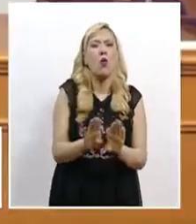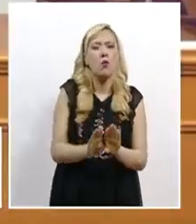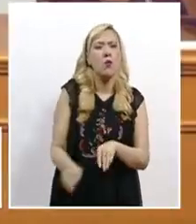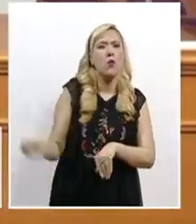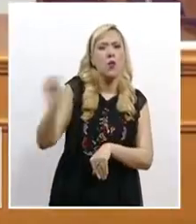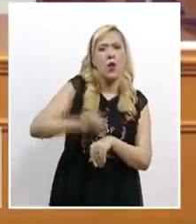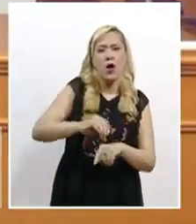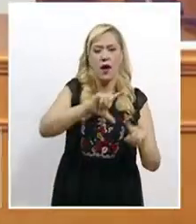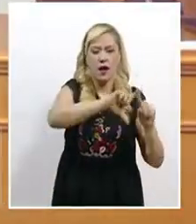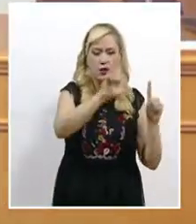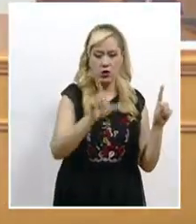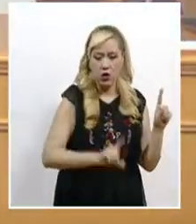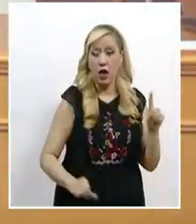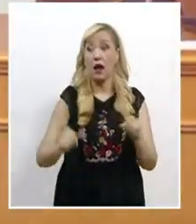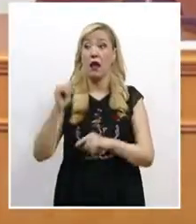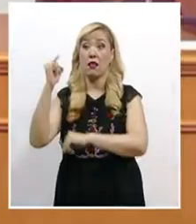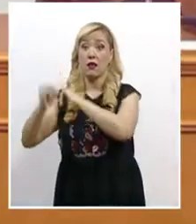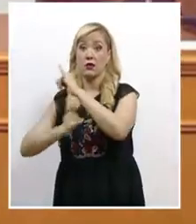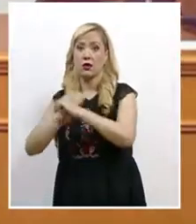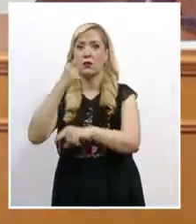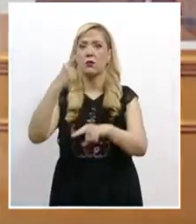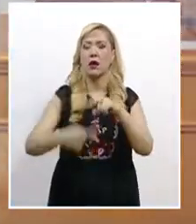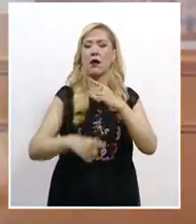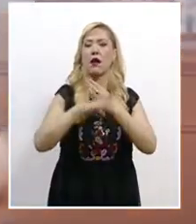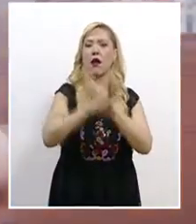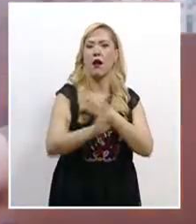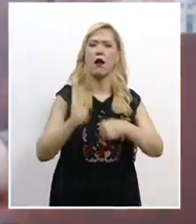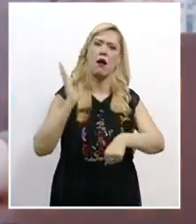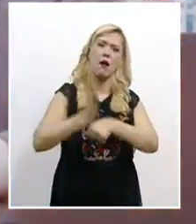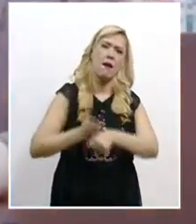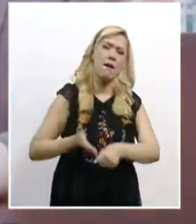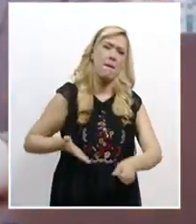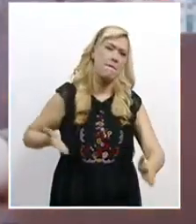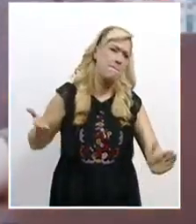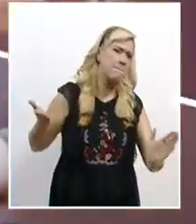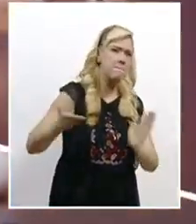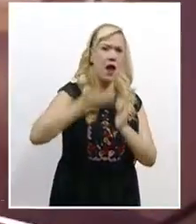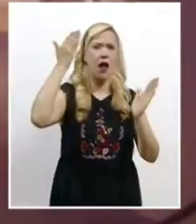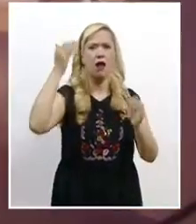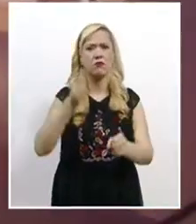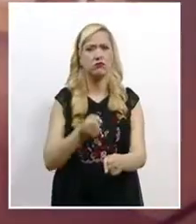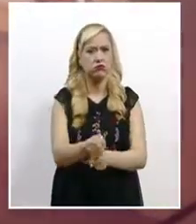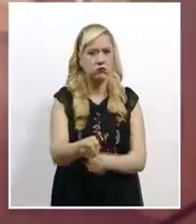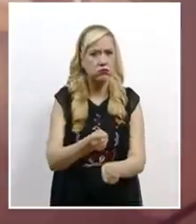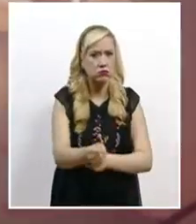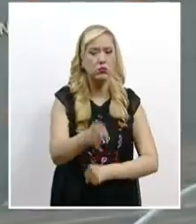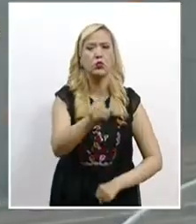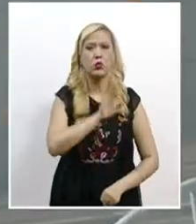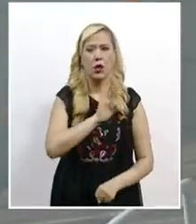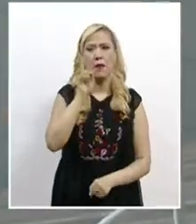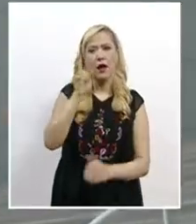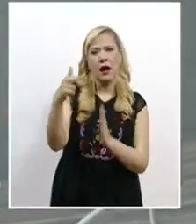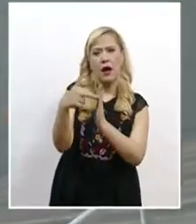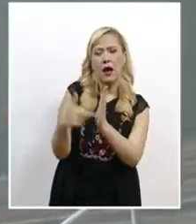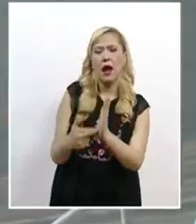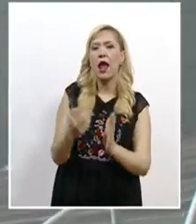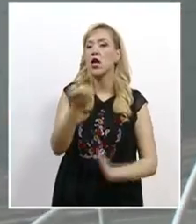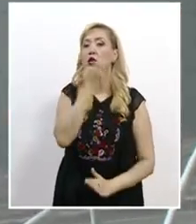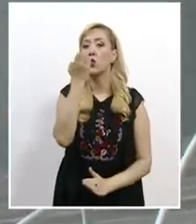y nacionales en materia de prevención, investigación y sanción de la tortura. Puede consultar los requisitos y el temario en el sitio